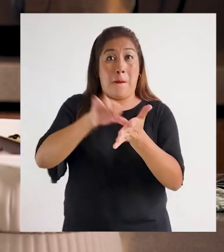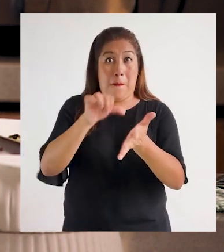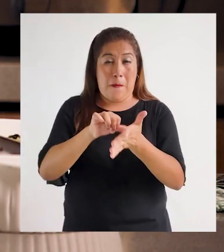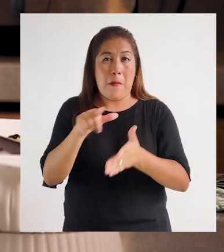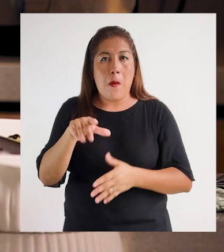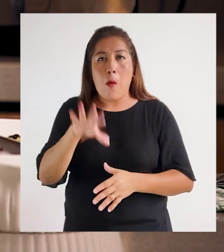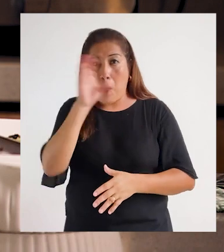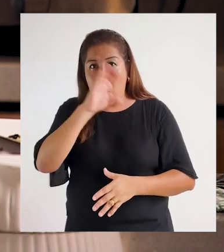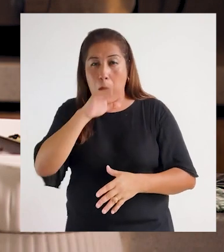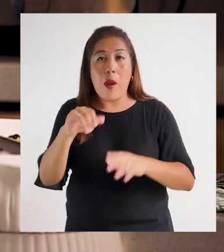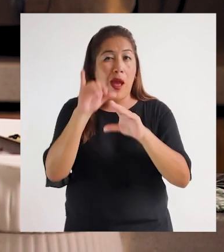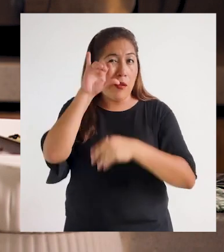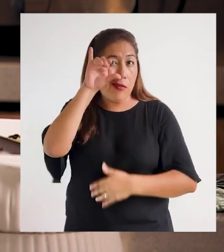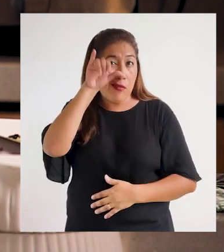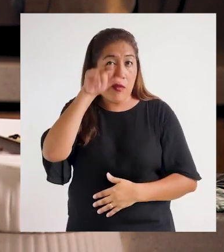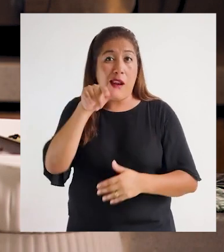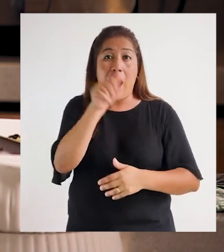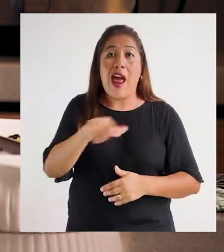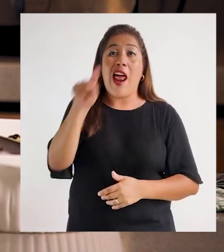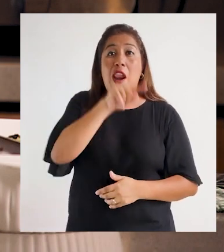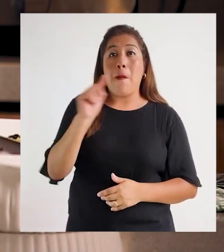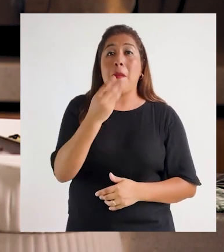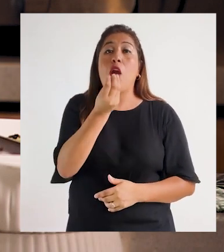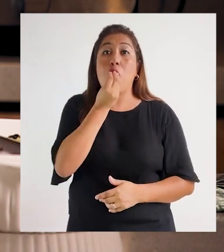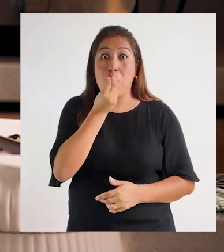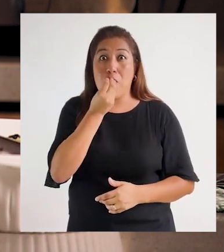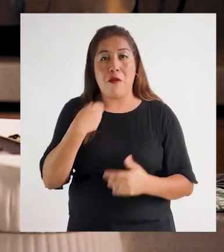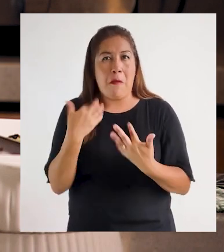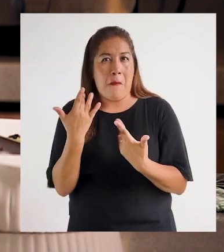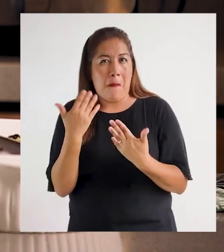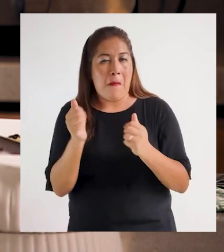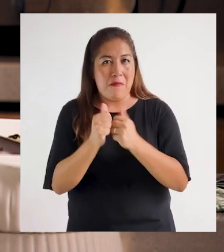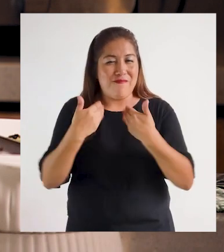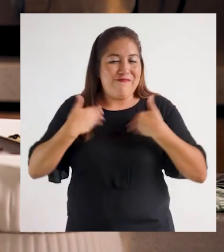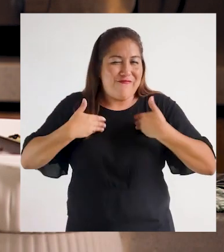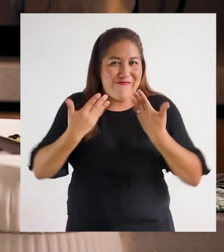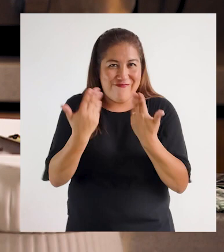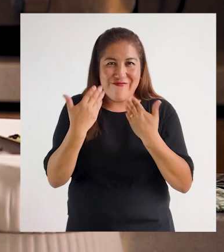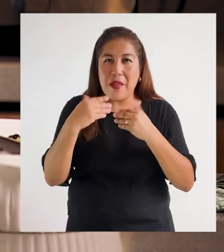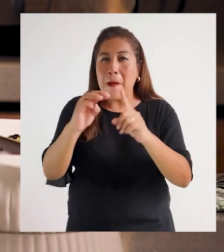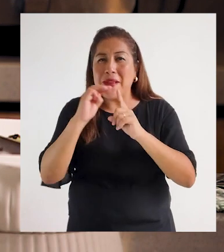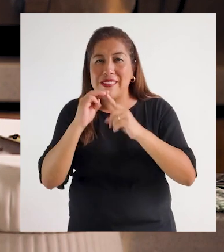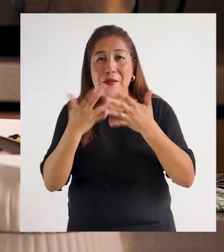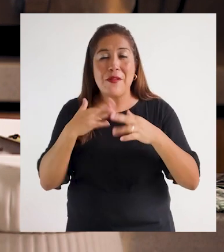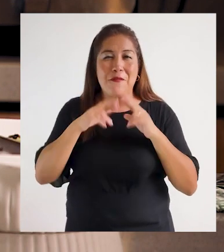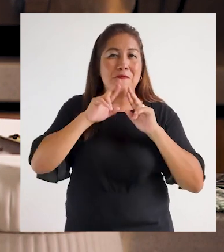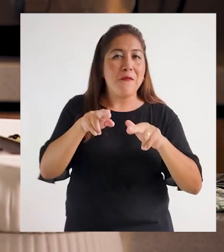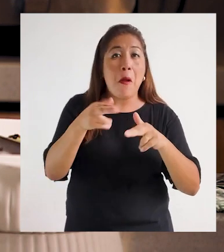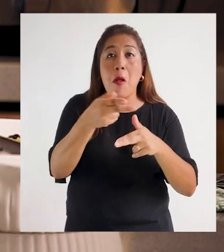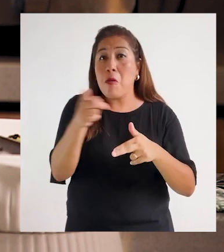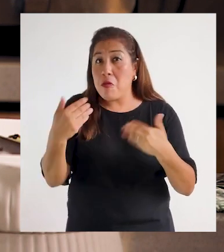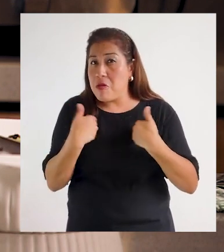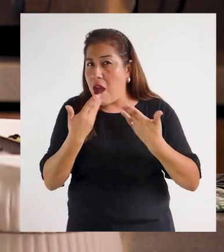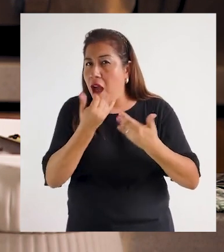web y también me pueden encontrar en Instagram como @miprimerbocado. Esperaré contentísima todos sus mensajes para responder